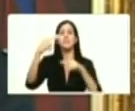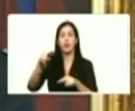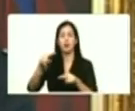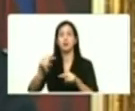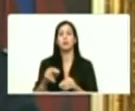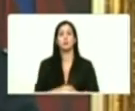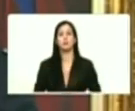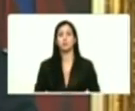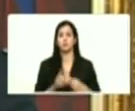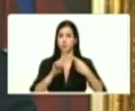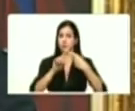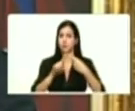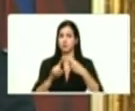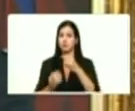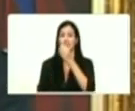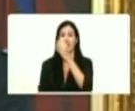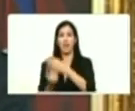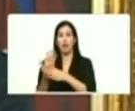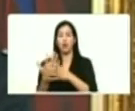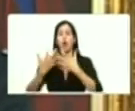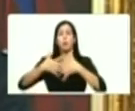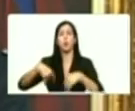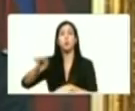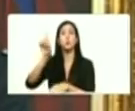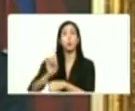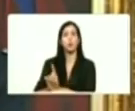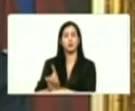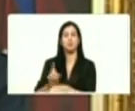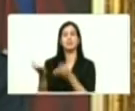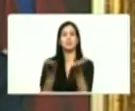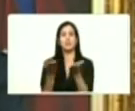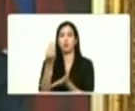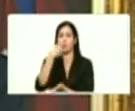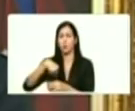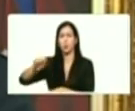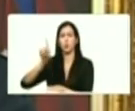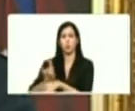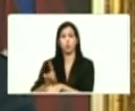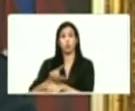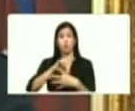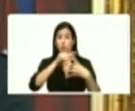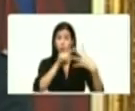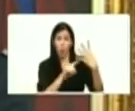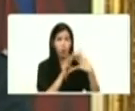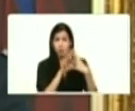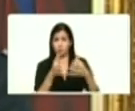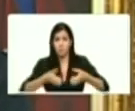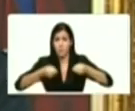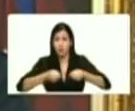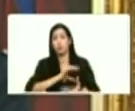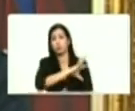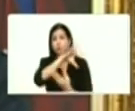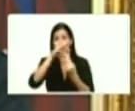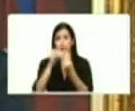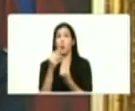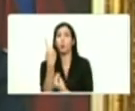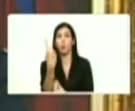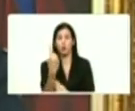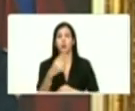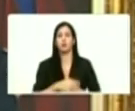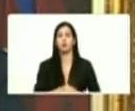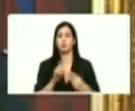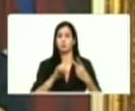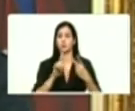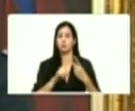la corporación única de servicios alimentarios y productivos en segundo lugar una reestructuración